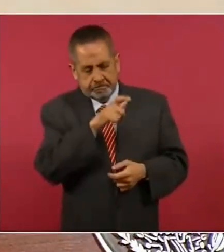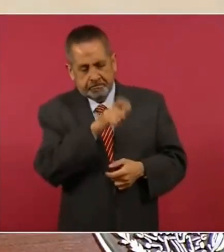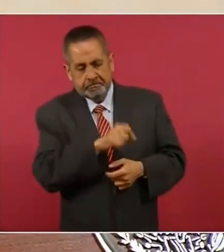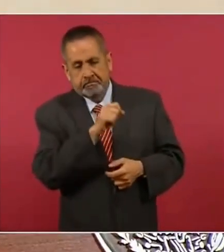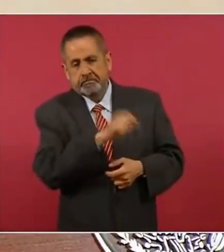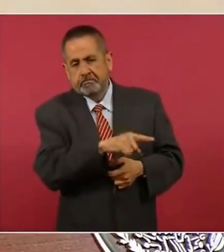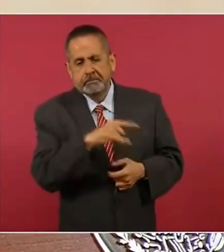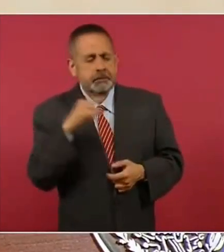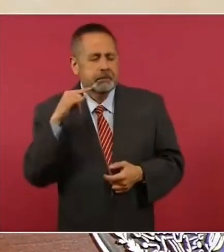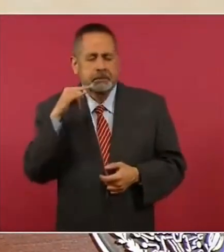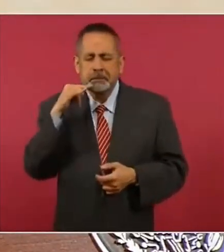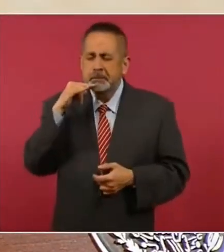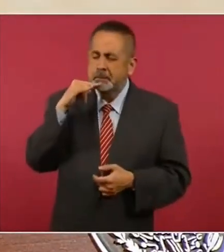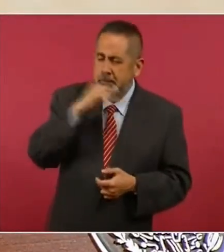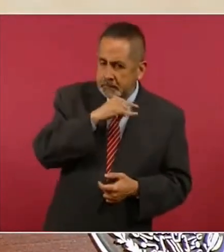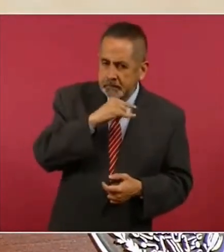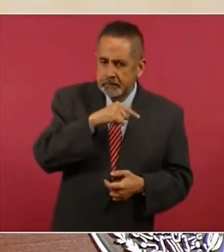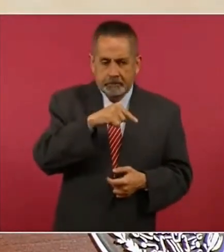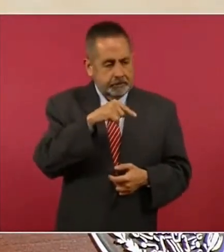la hipocresía